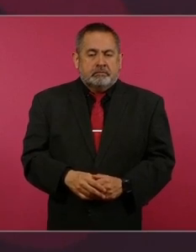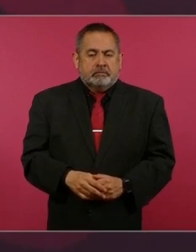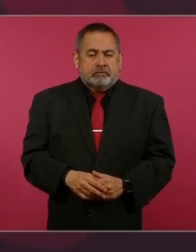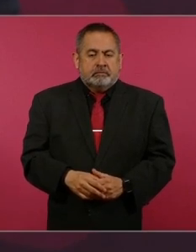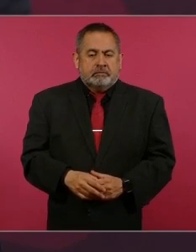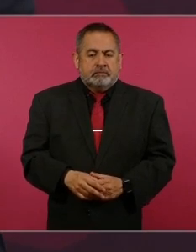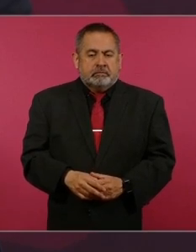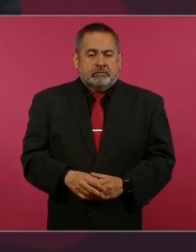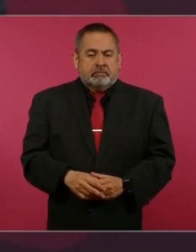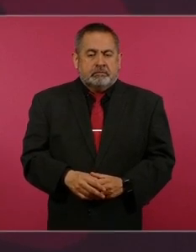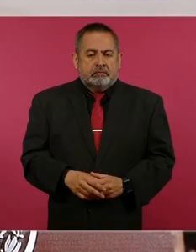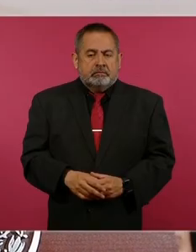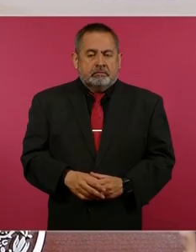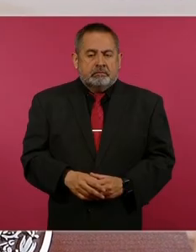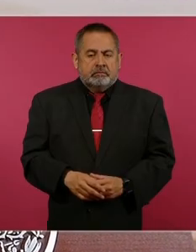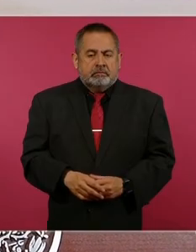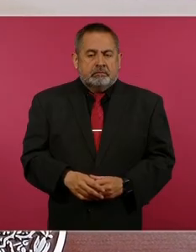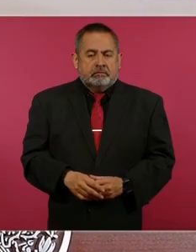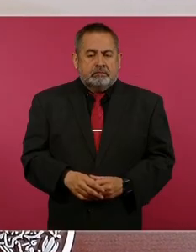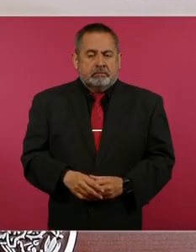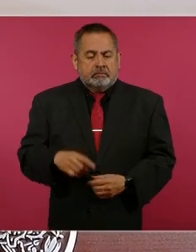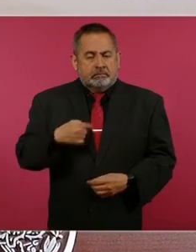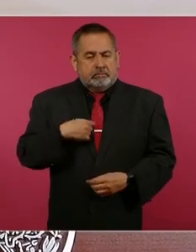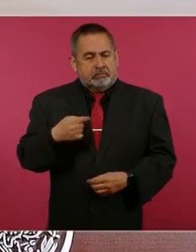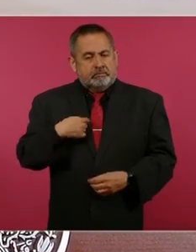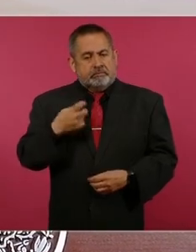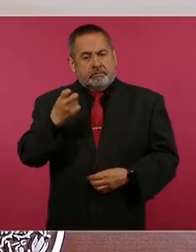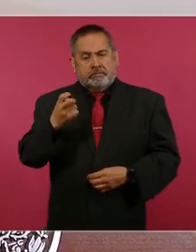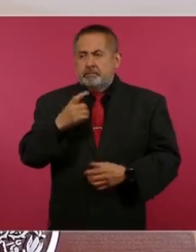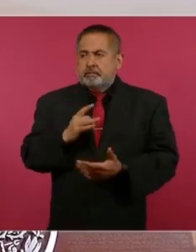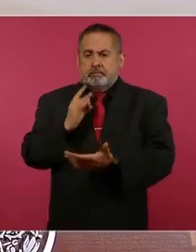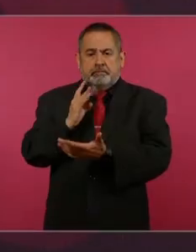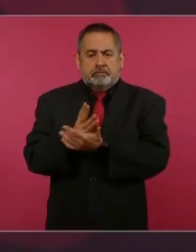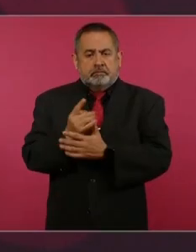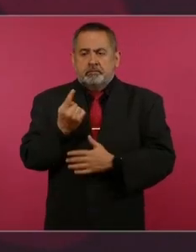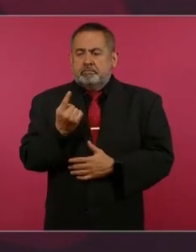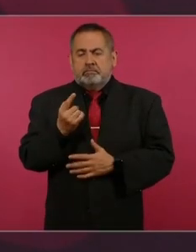es esa nuestra única